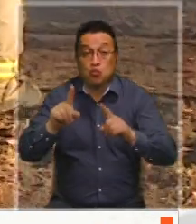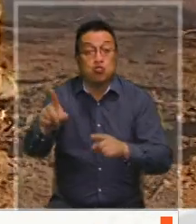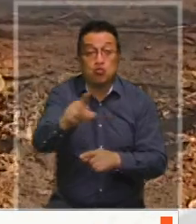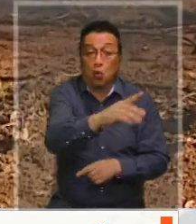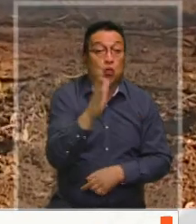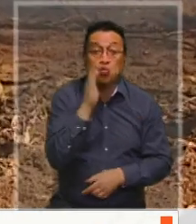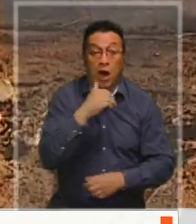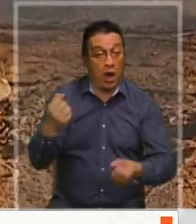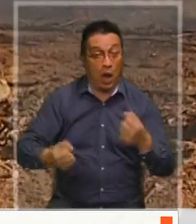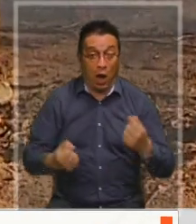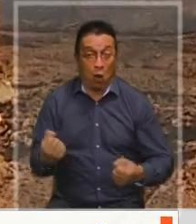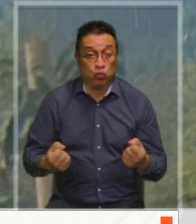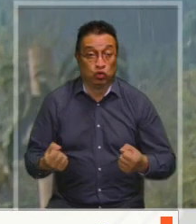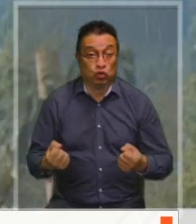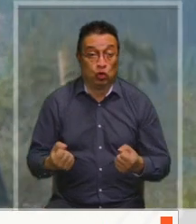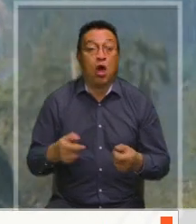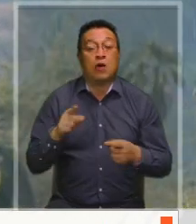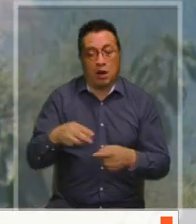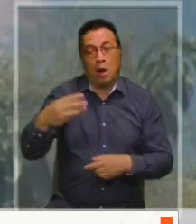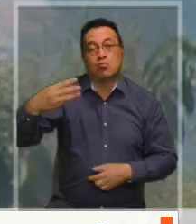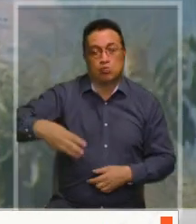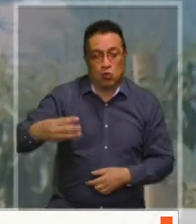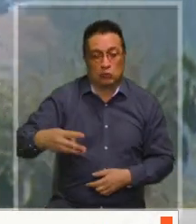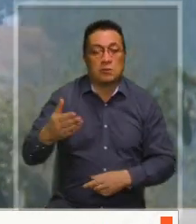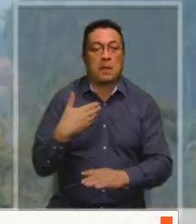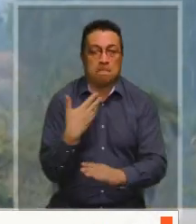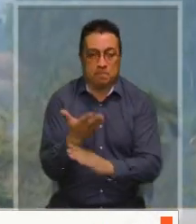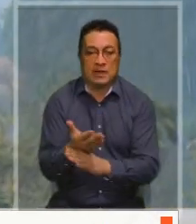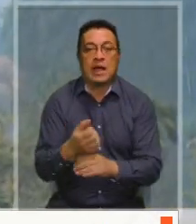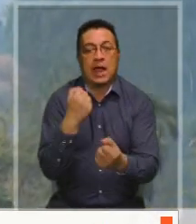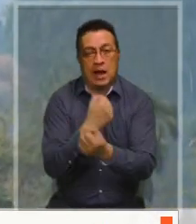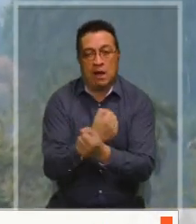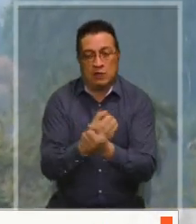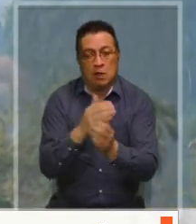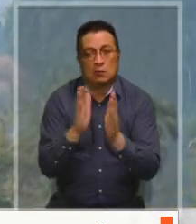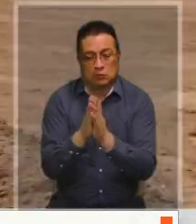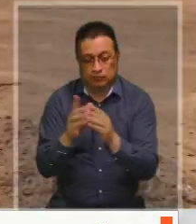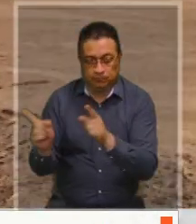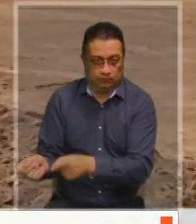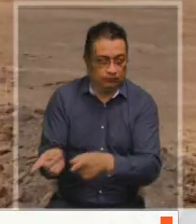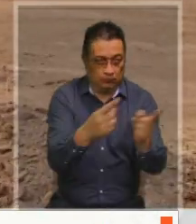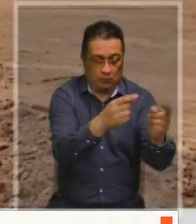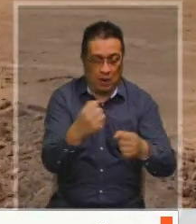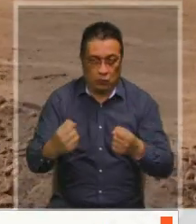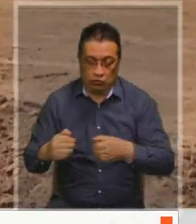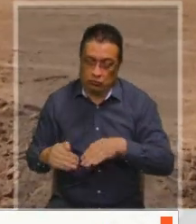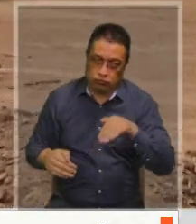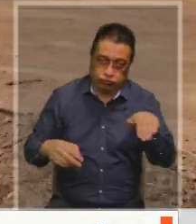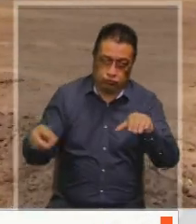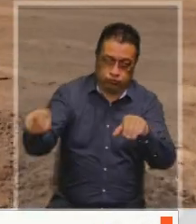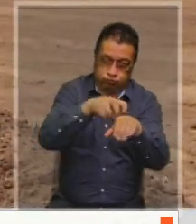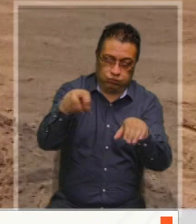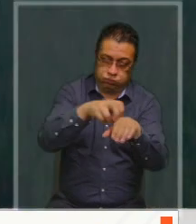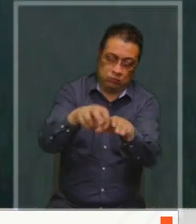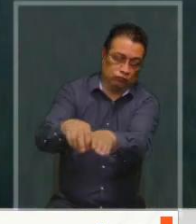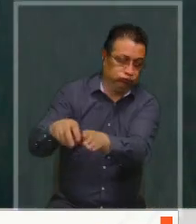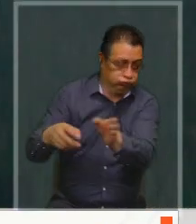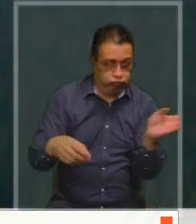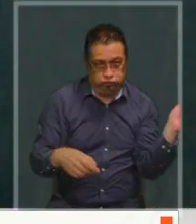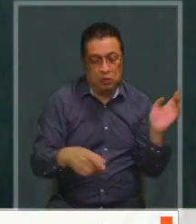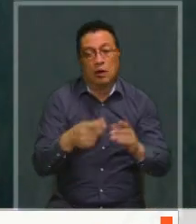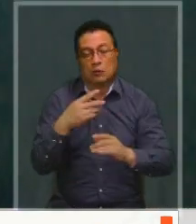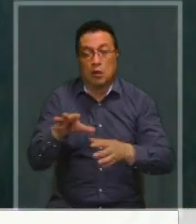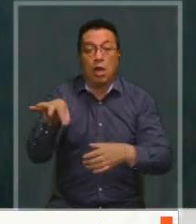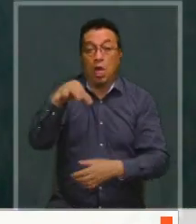bajar y por eso también el municipio pidió a carabineros que dispusieran de vehículos que subieran a buscar a esta gente que estaba literalmente